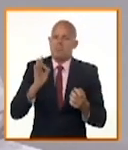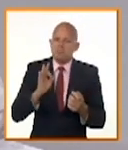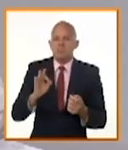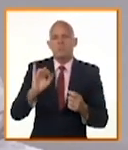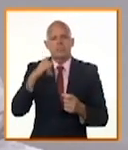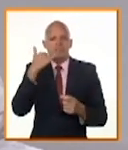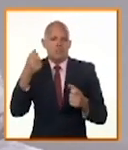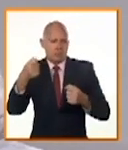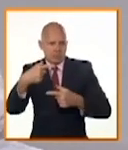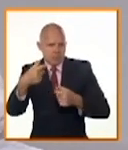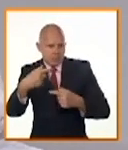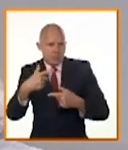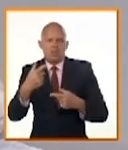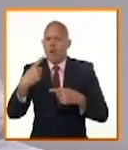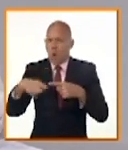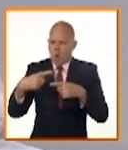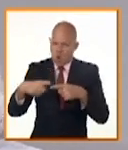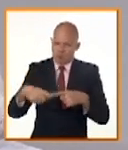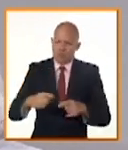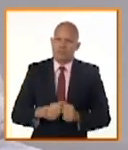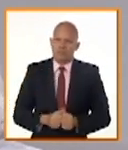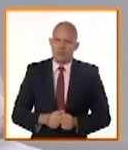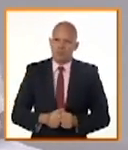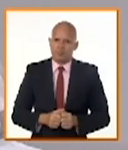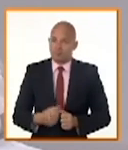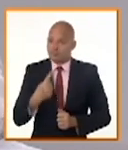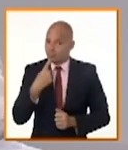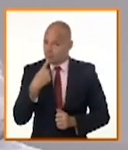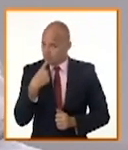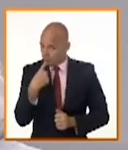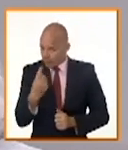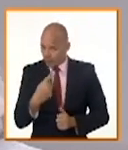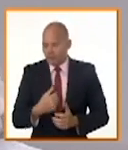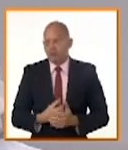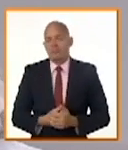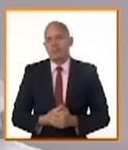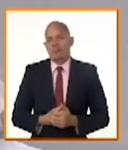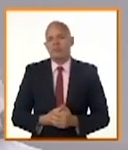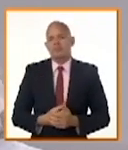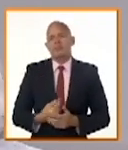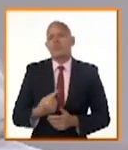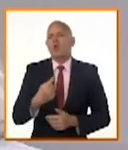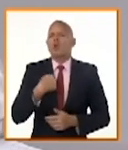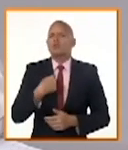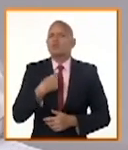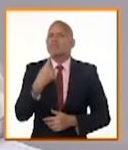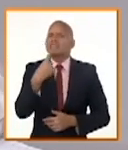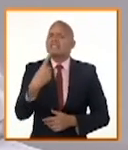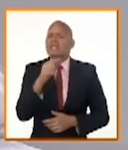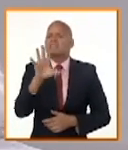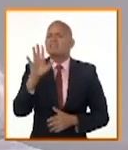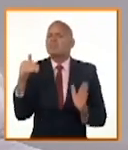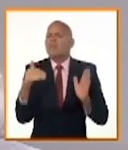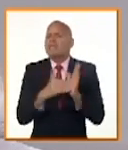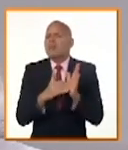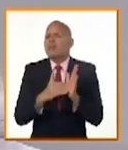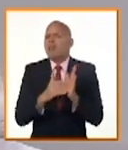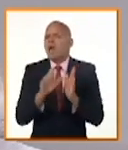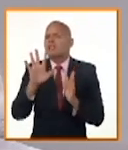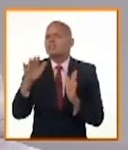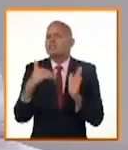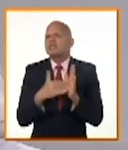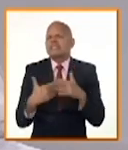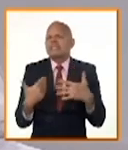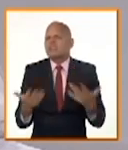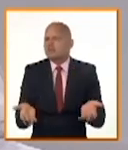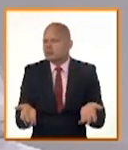también a esta volatilidad hablamos de cinco por operación y también ha sido mucha mucha preocupación relacionado con la caja chicas relacionado